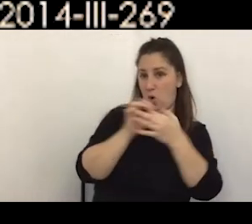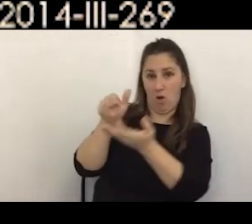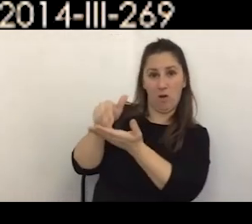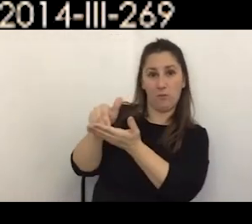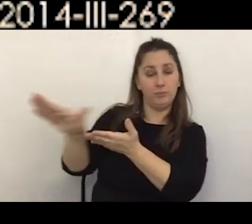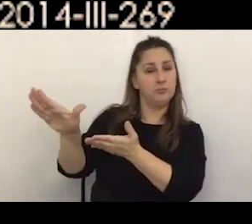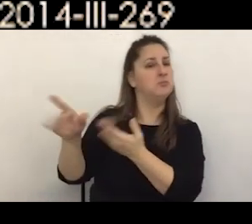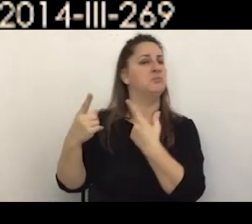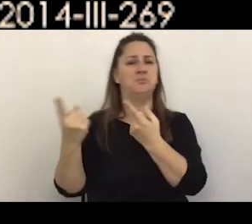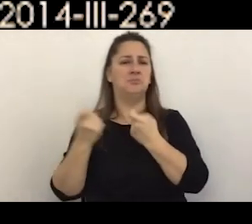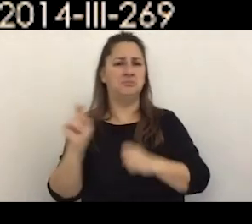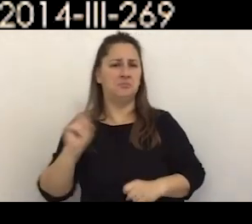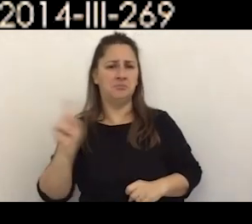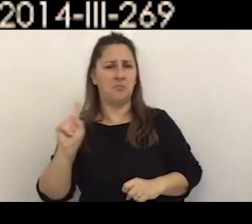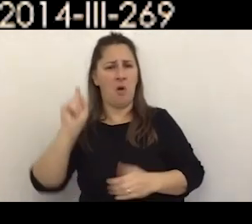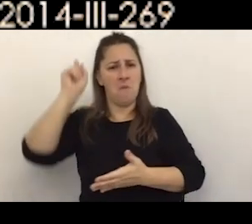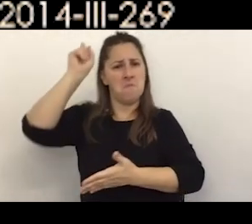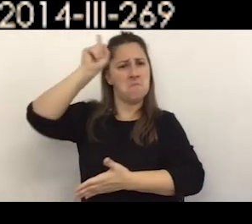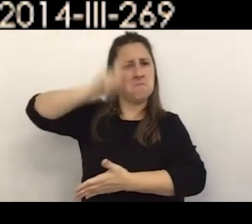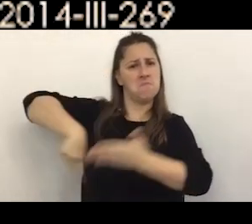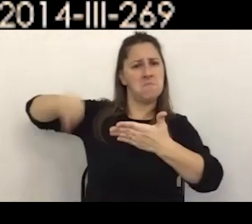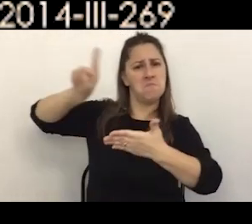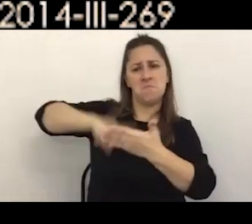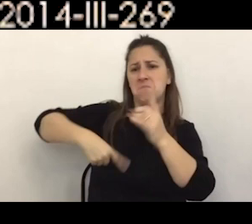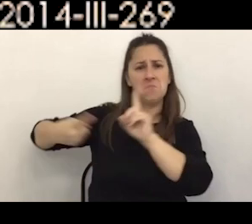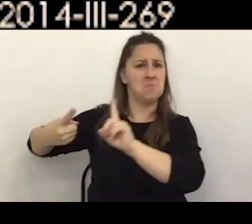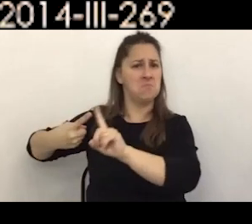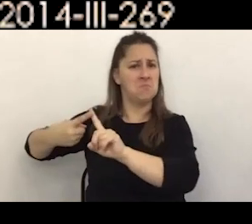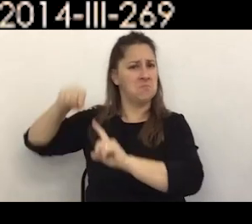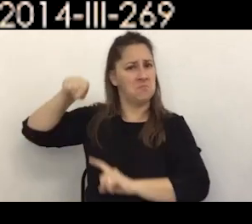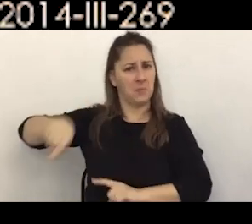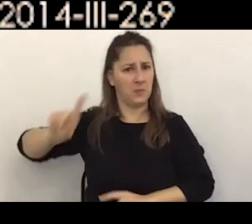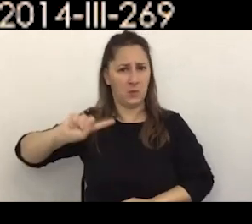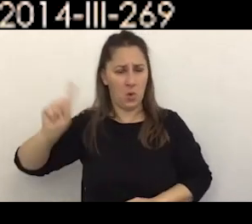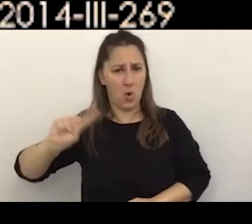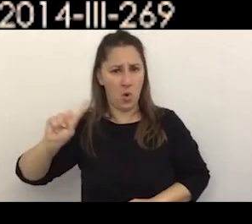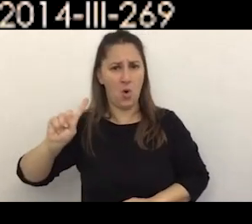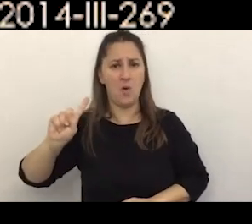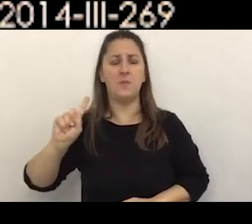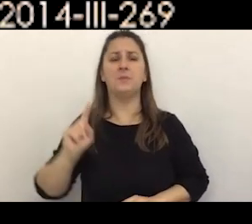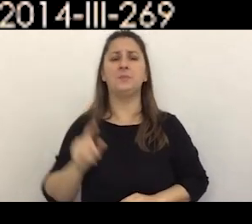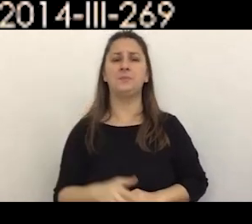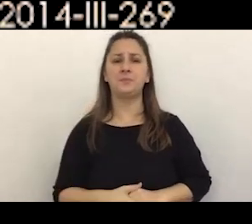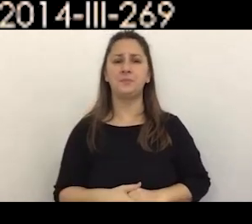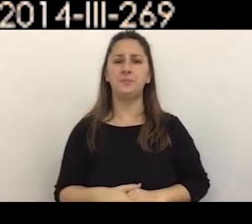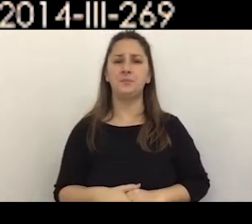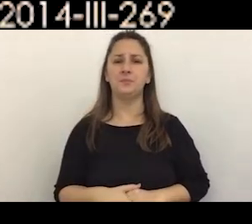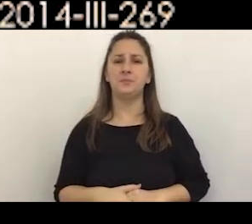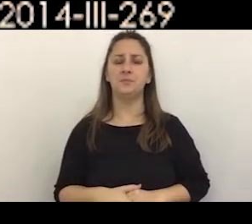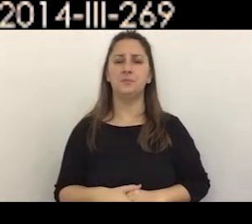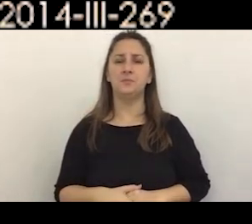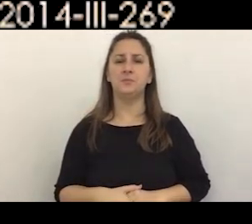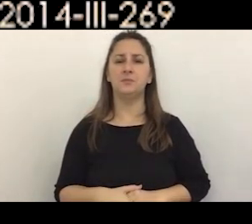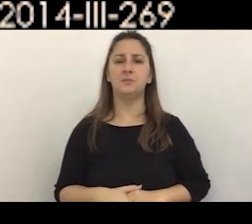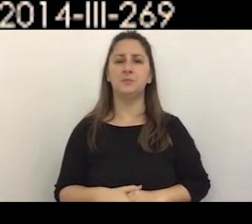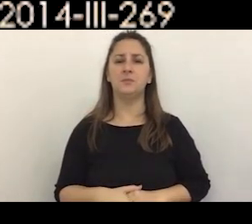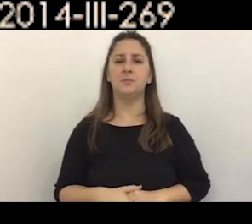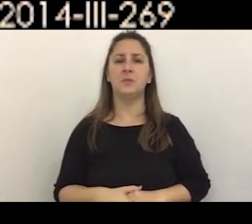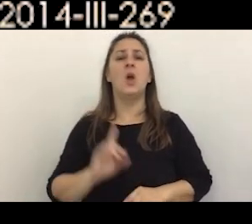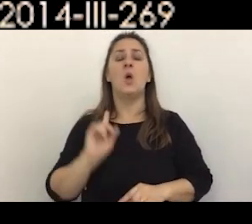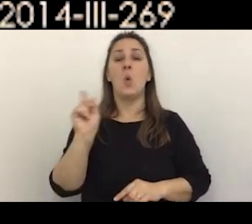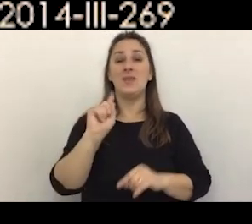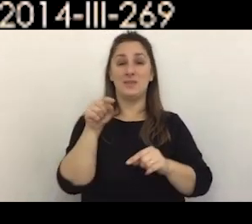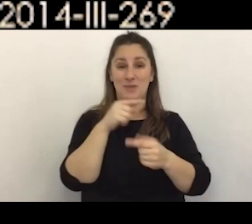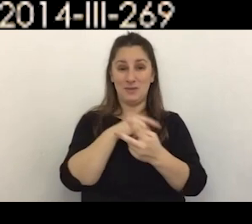necesario impugnarla ya determinada, que es la de la maternidad, pues no es contradictoria con la que